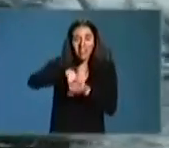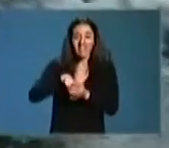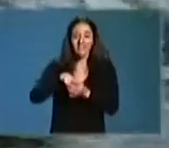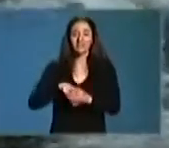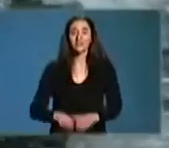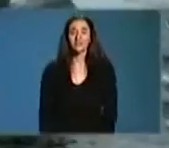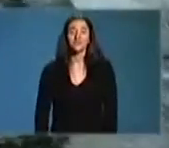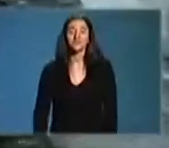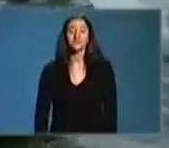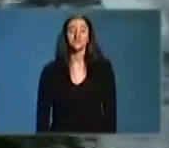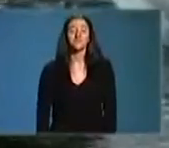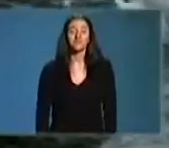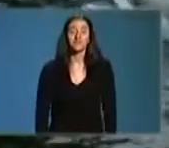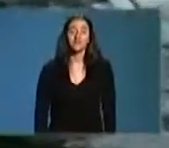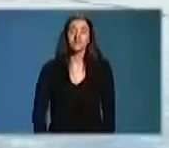él